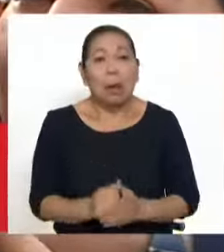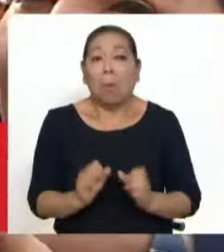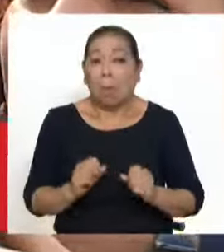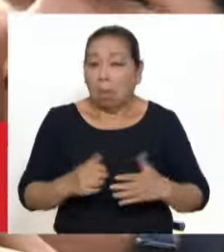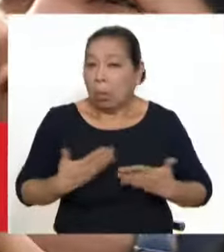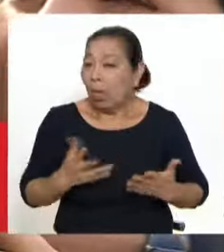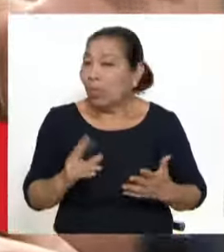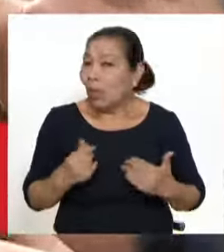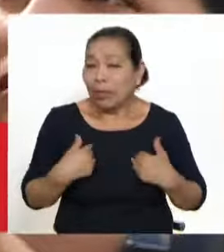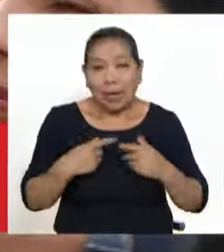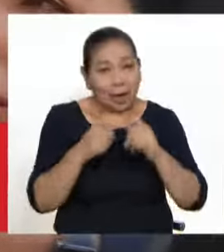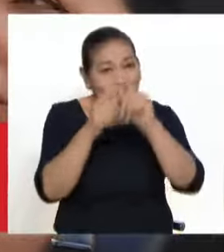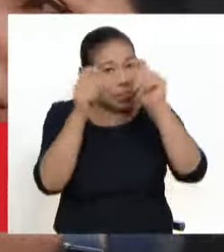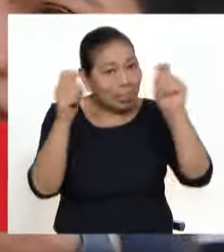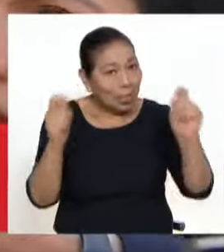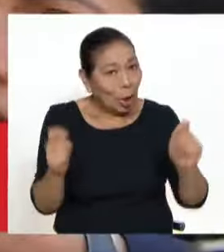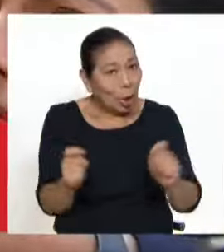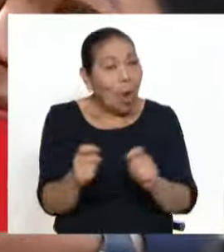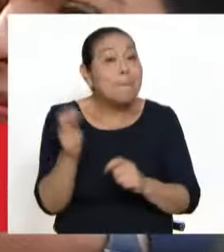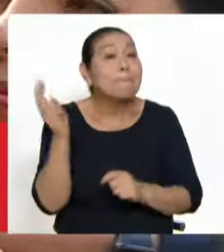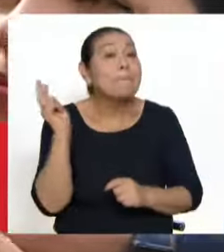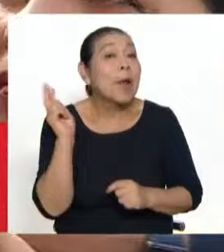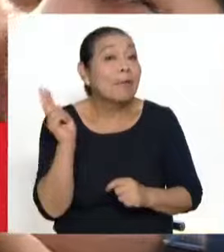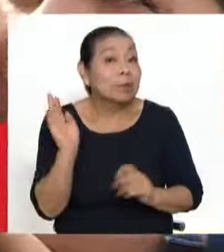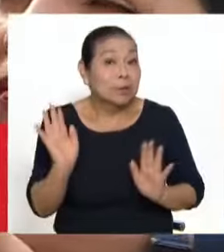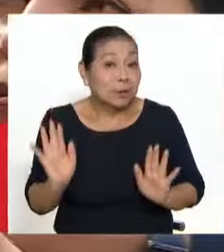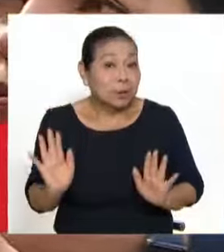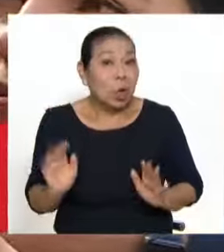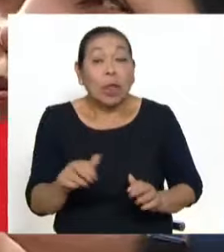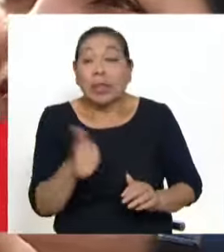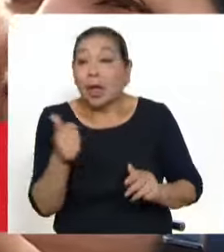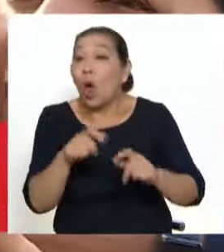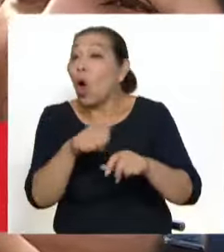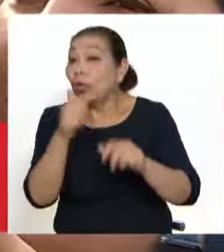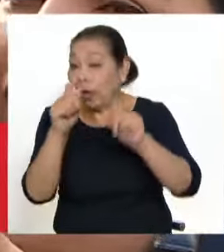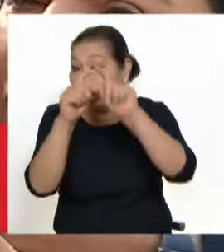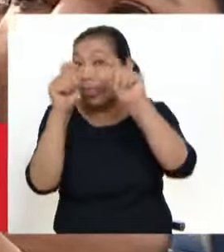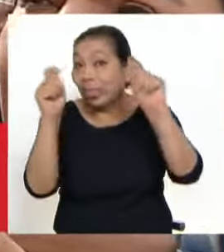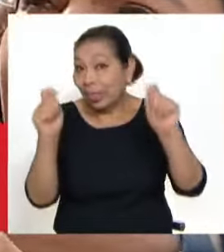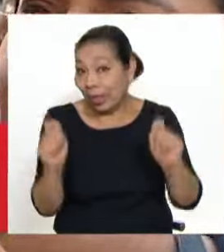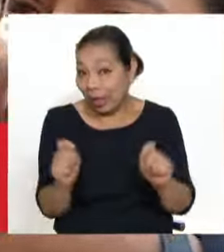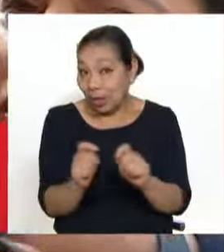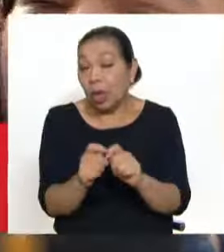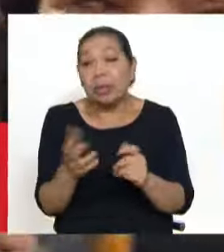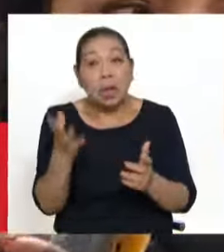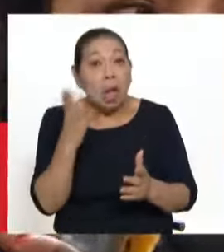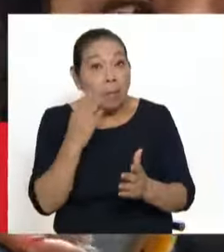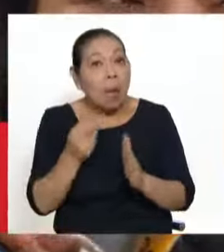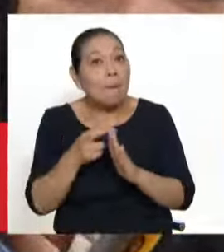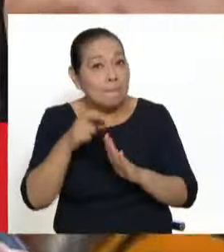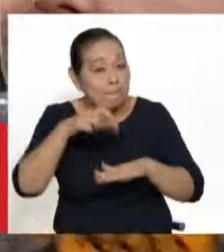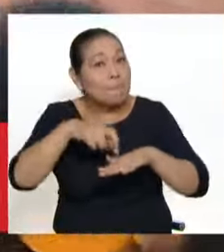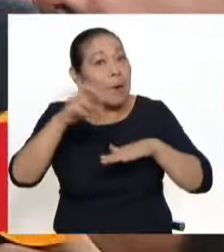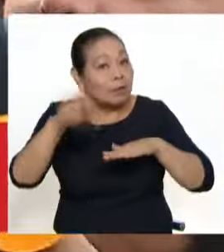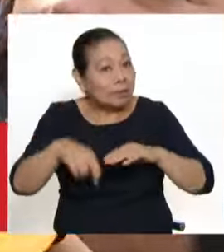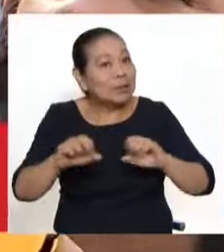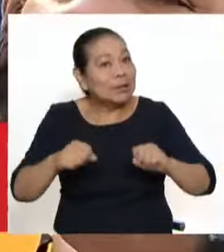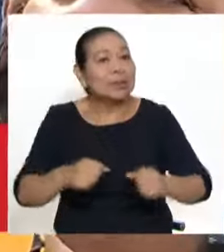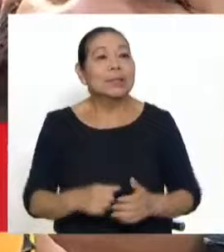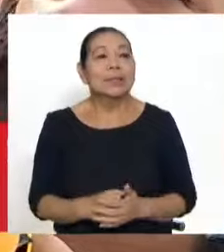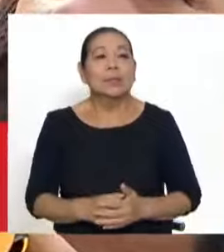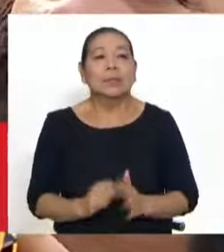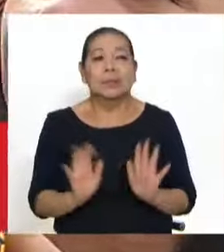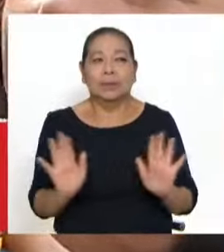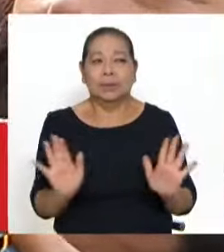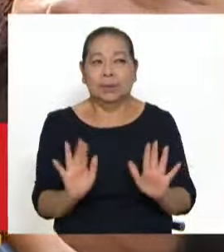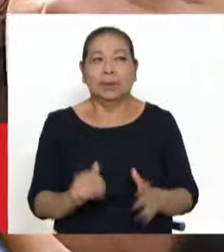puede ser que no tengan título de profesores, pero tienen otros títulos, tienen experiencia profesional.